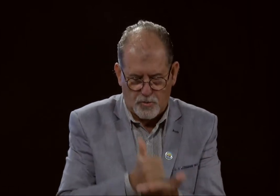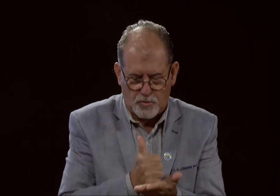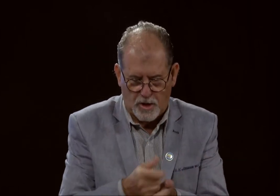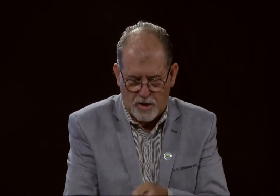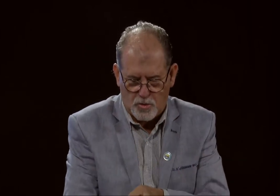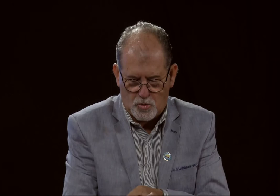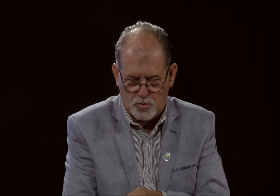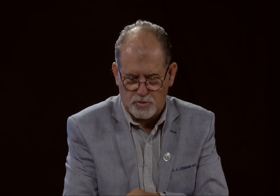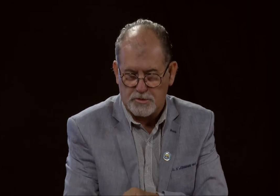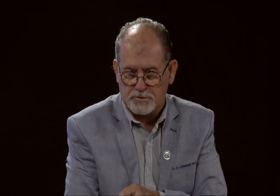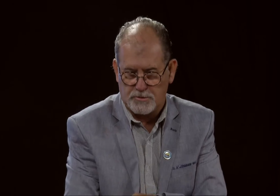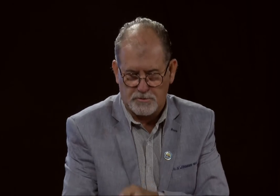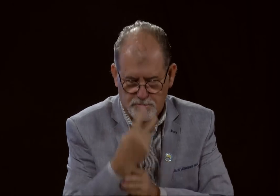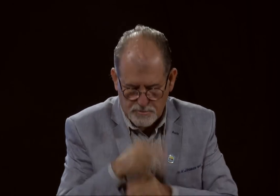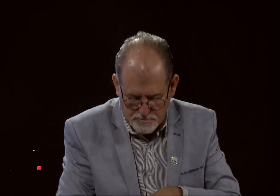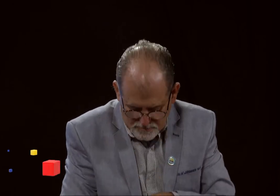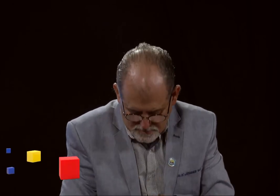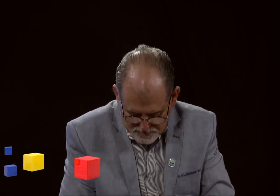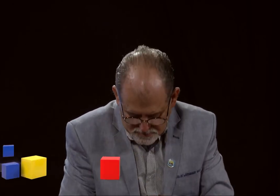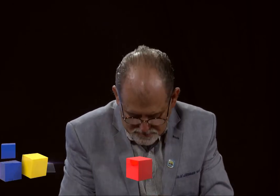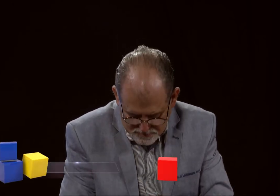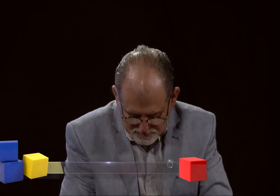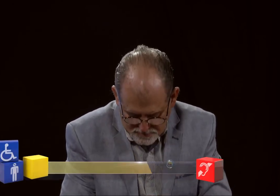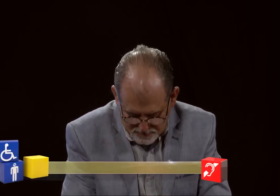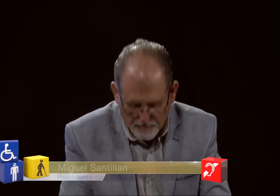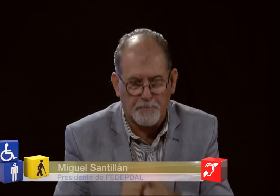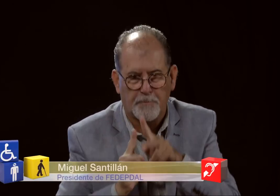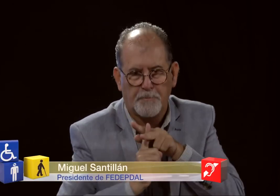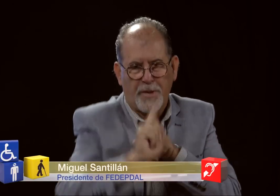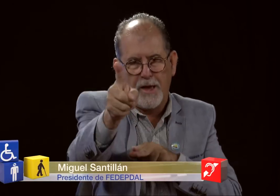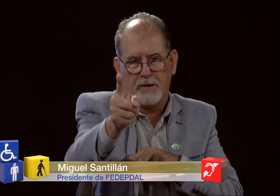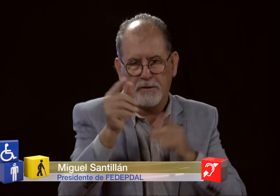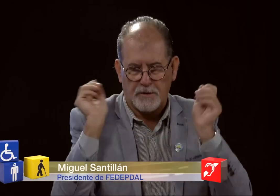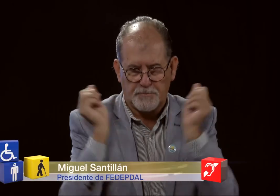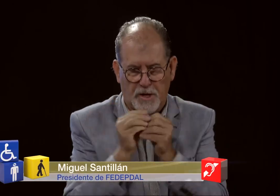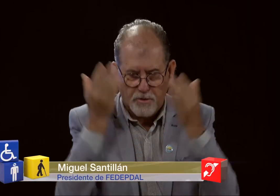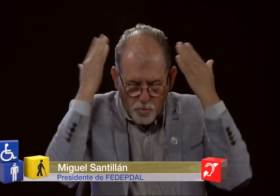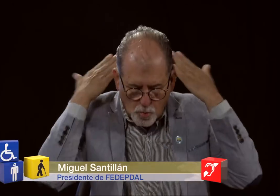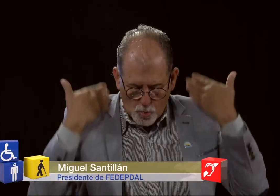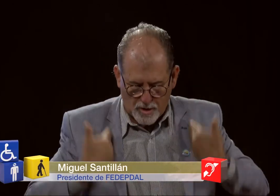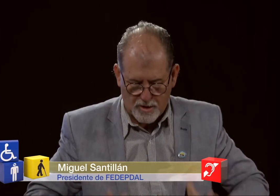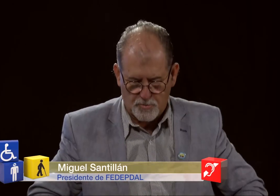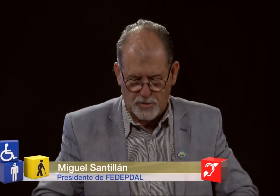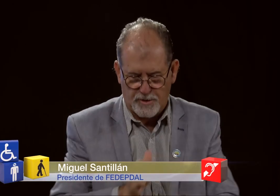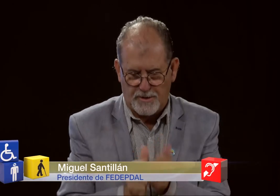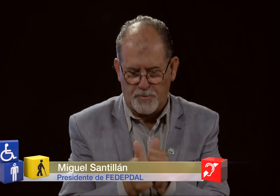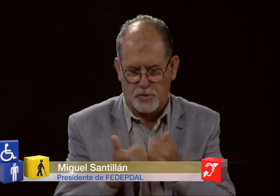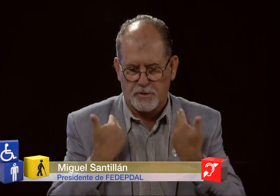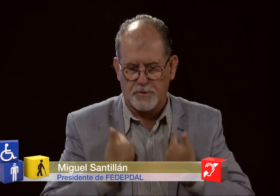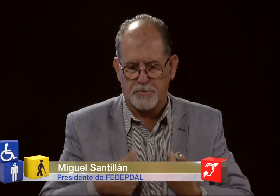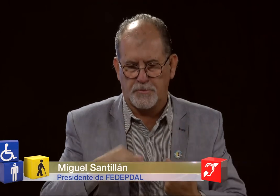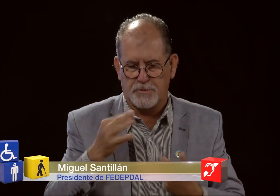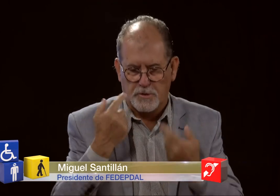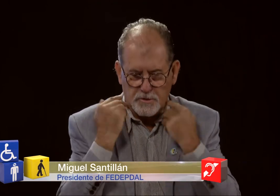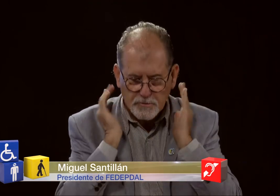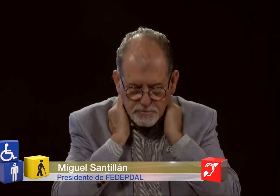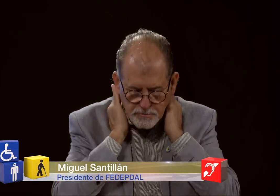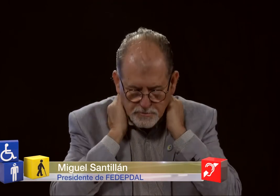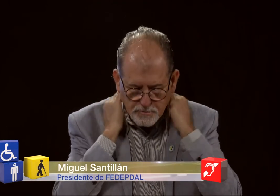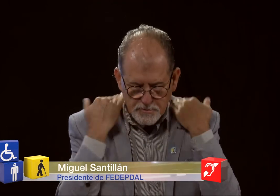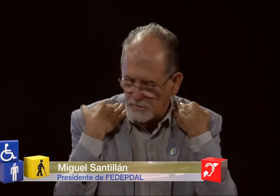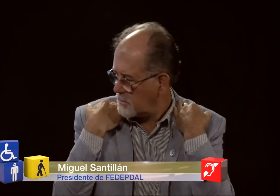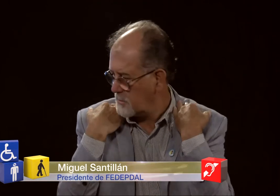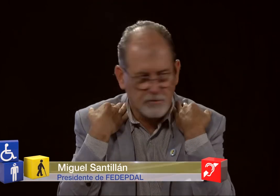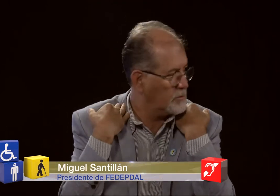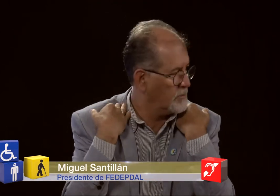la bandera, entonces se daña la técnica y se pierden micras de segundo. En cambio, si ves el semáforo luminoso, el cuerpo de nuestro